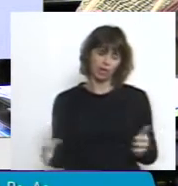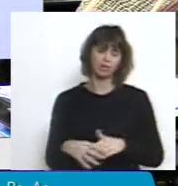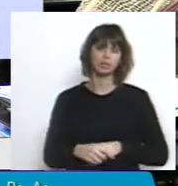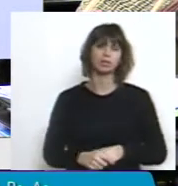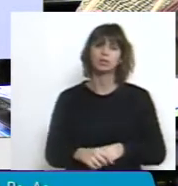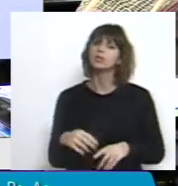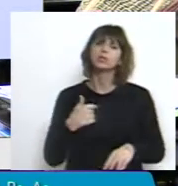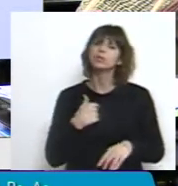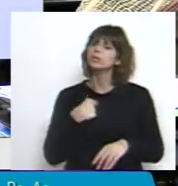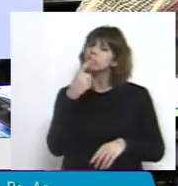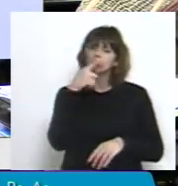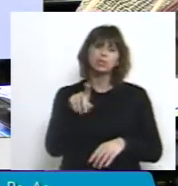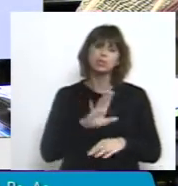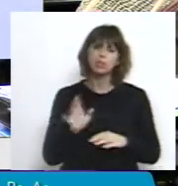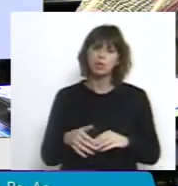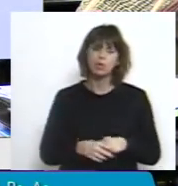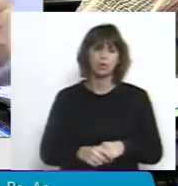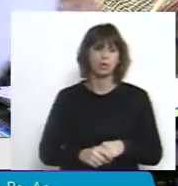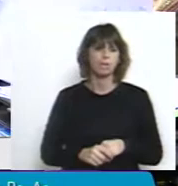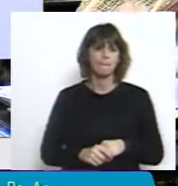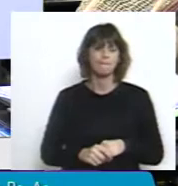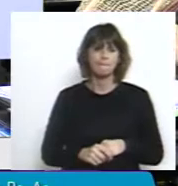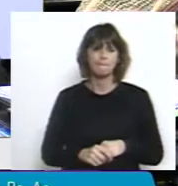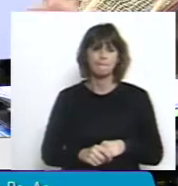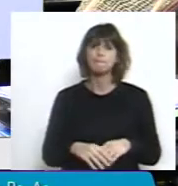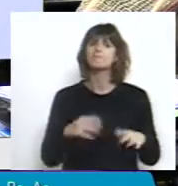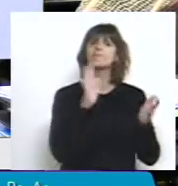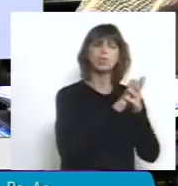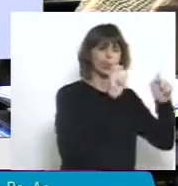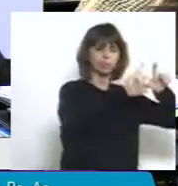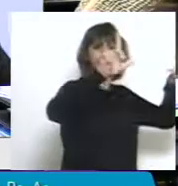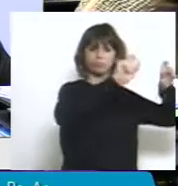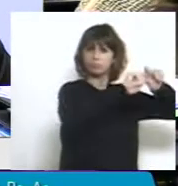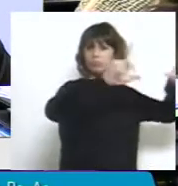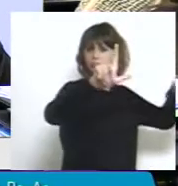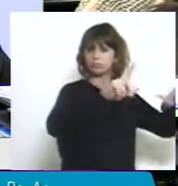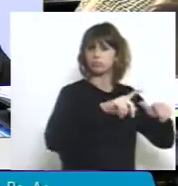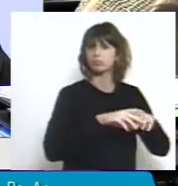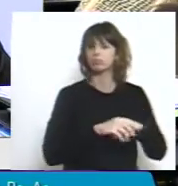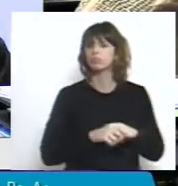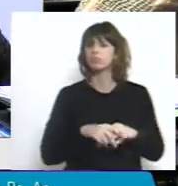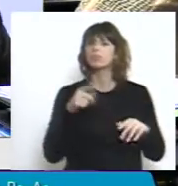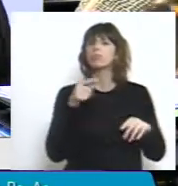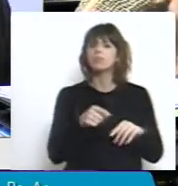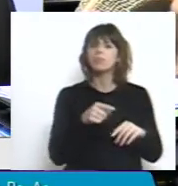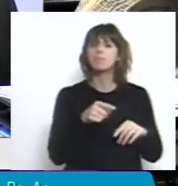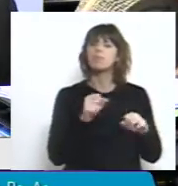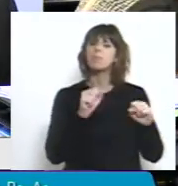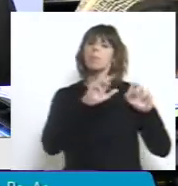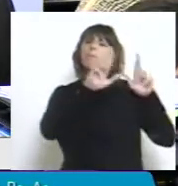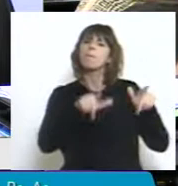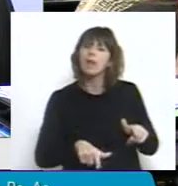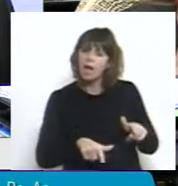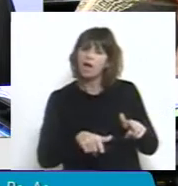yo termino, he usado el tiempo correctamente en presentar los cuadros, en qué contexto está la política fiscal, cuáles son los factores